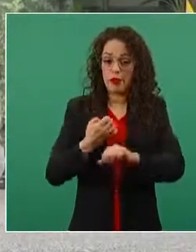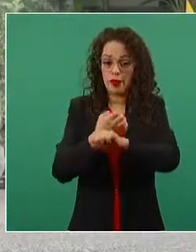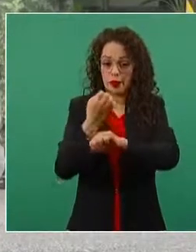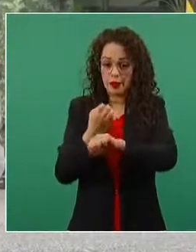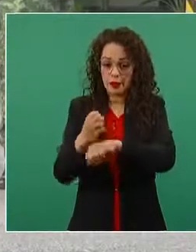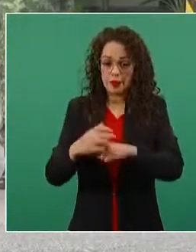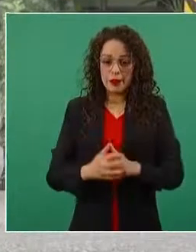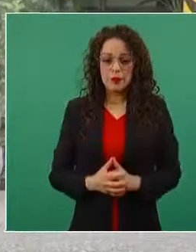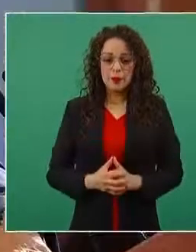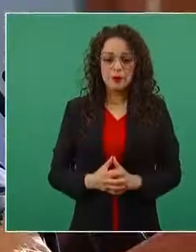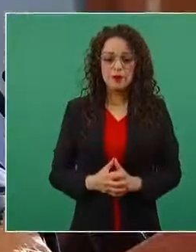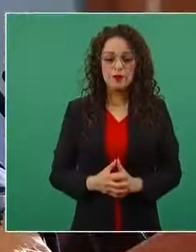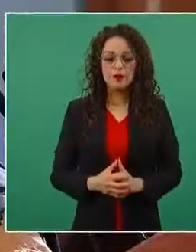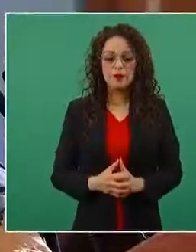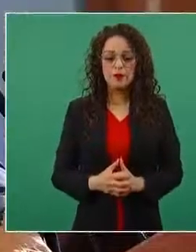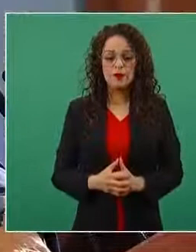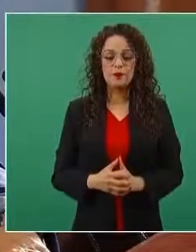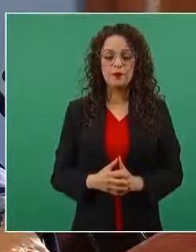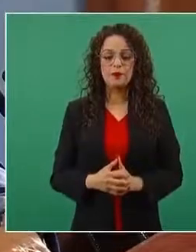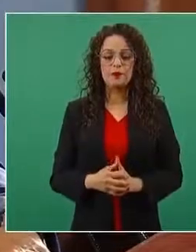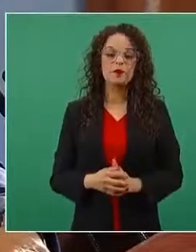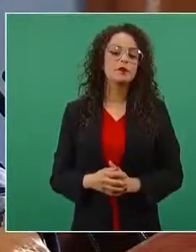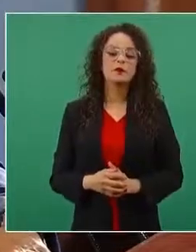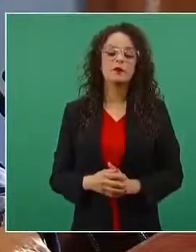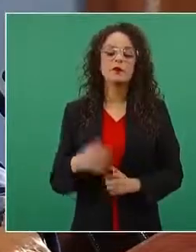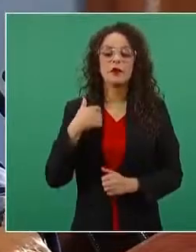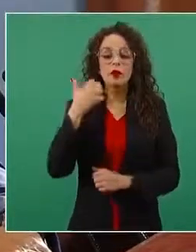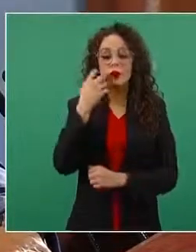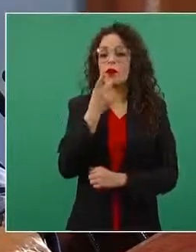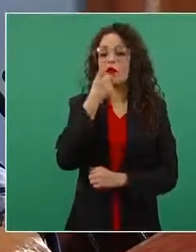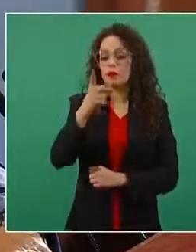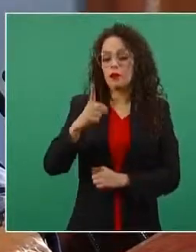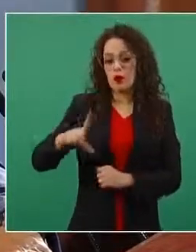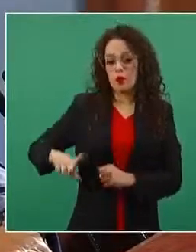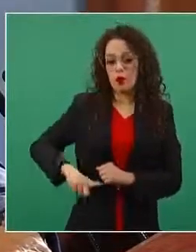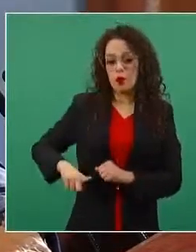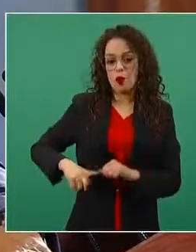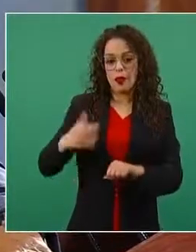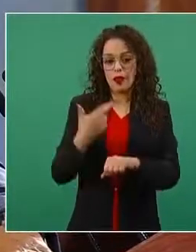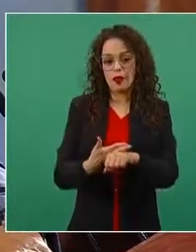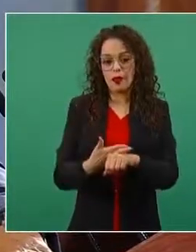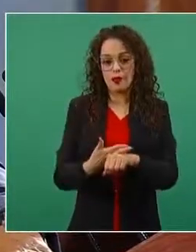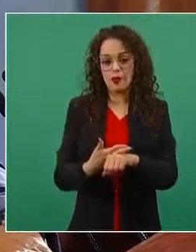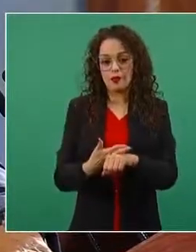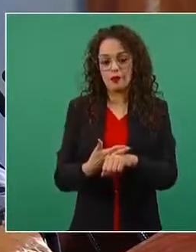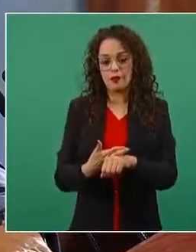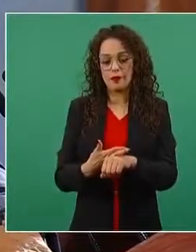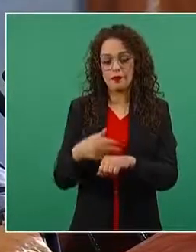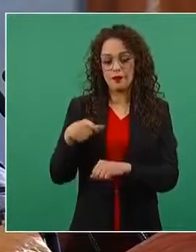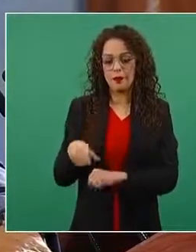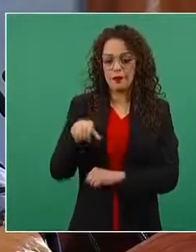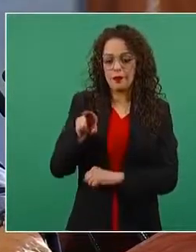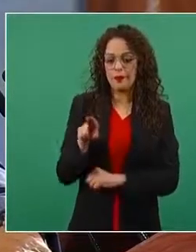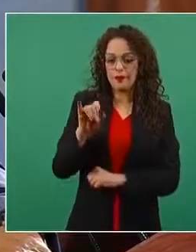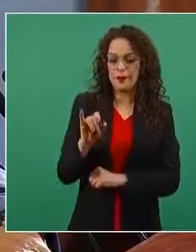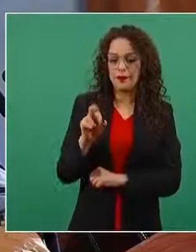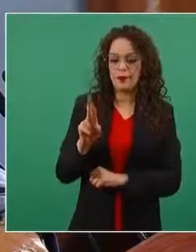día. Decirle al gobernador Quirino